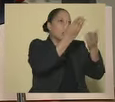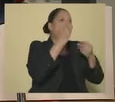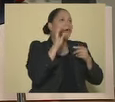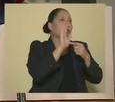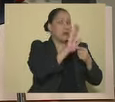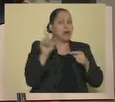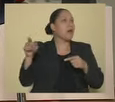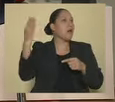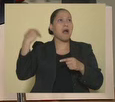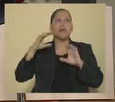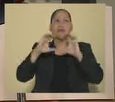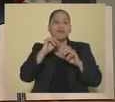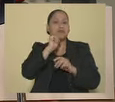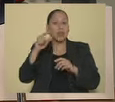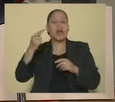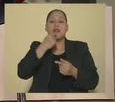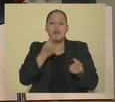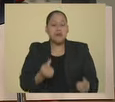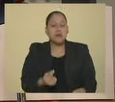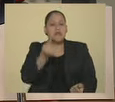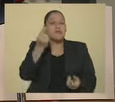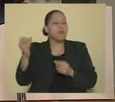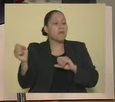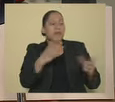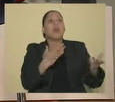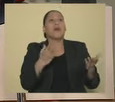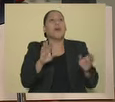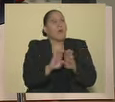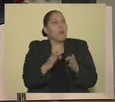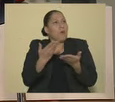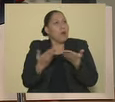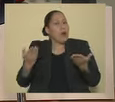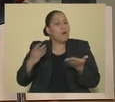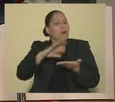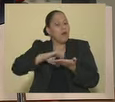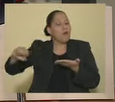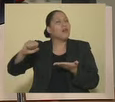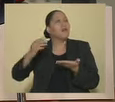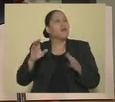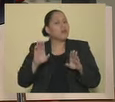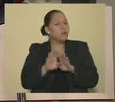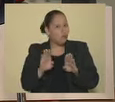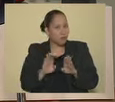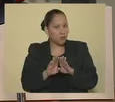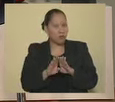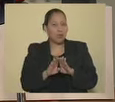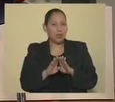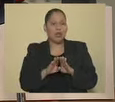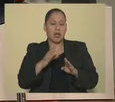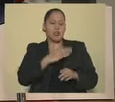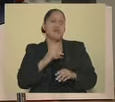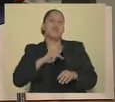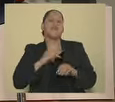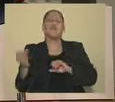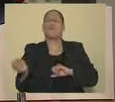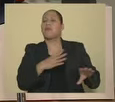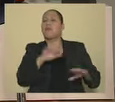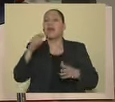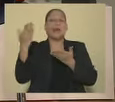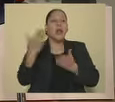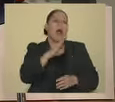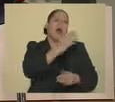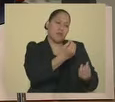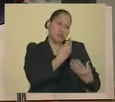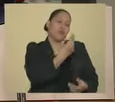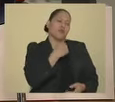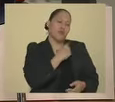no otorgaste alimentos, si tú no diste alimentos, no tienes derecho a recibirlos. Correcto. Es muy fácil abandonar a los hijos y después llegar y ahora